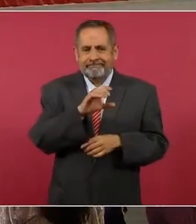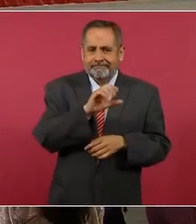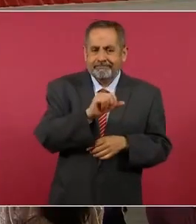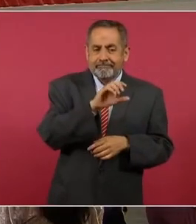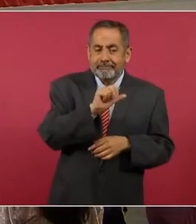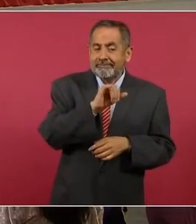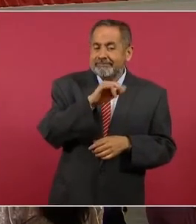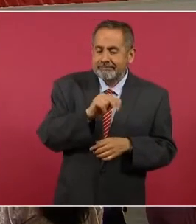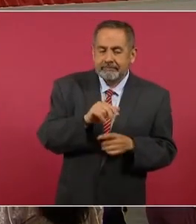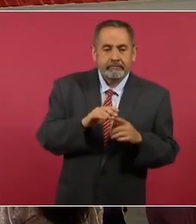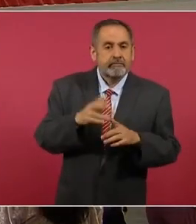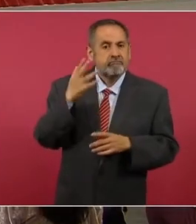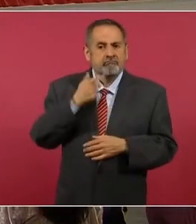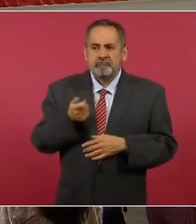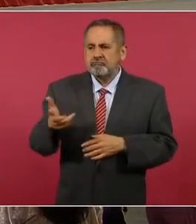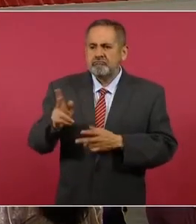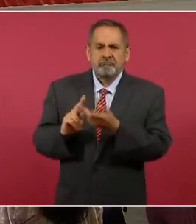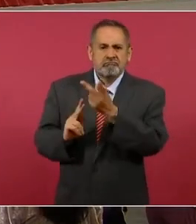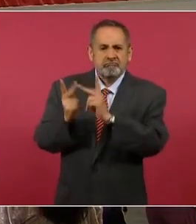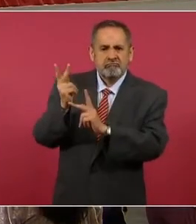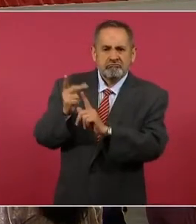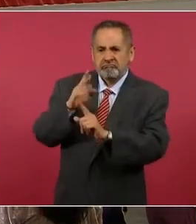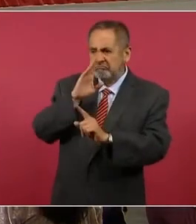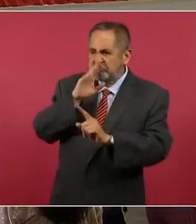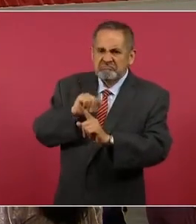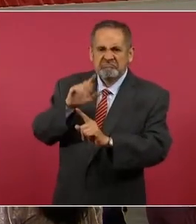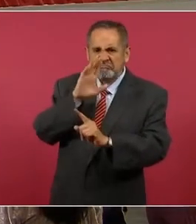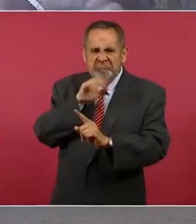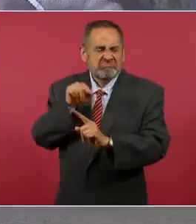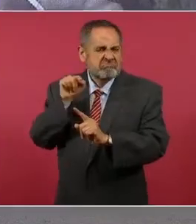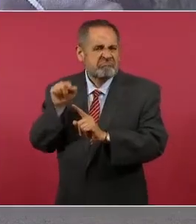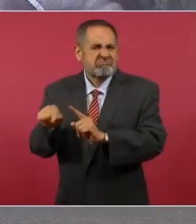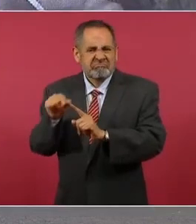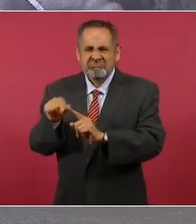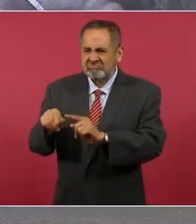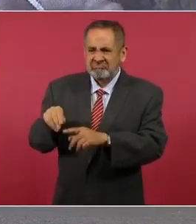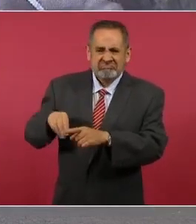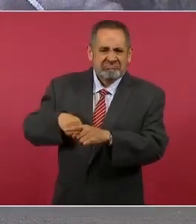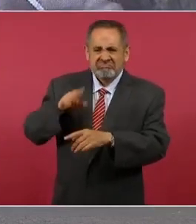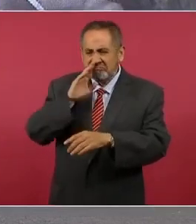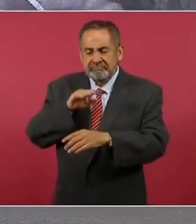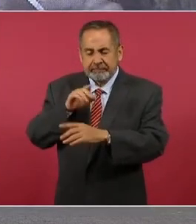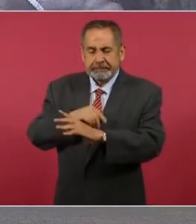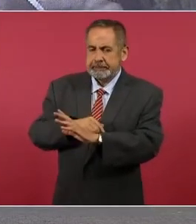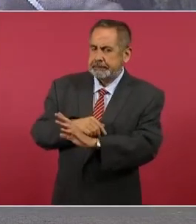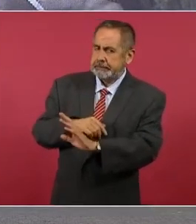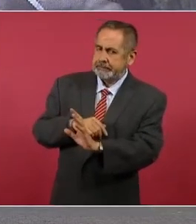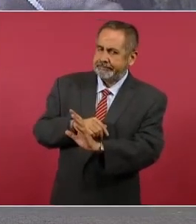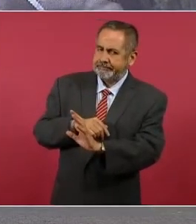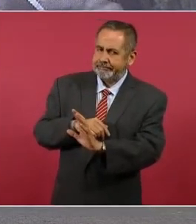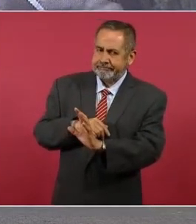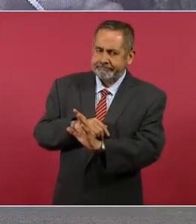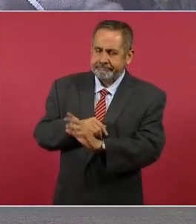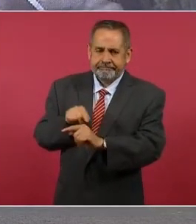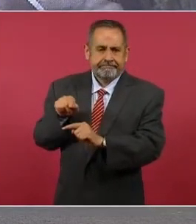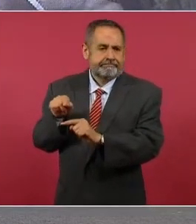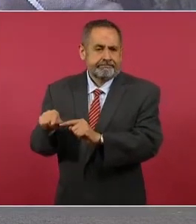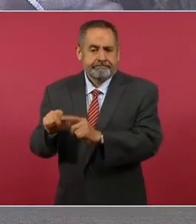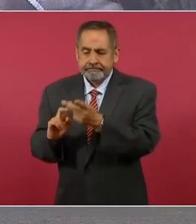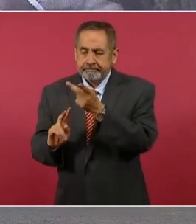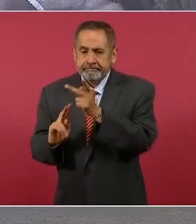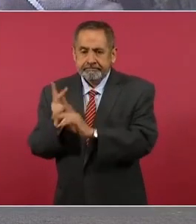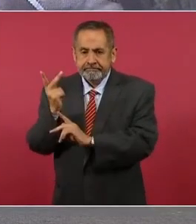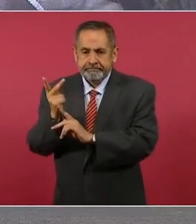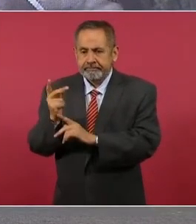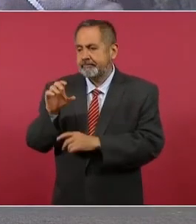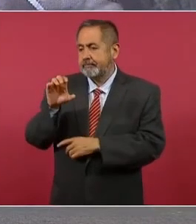se ha criminalizado a la hoja de coca como si esta fuera por sí misma la que causa estas alteraciones,